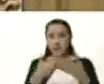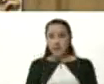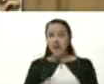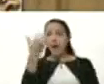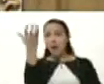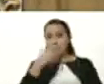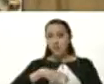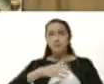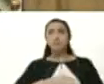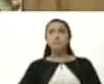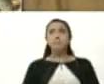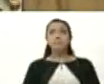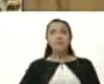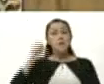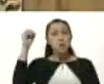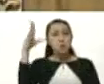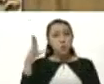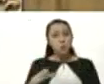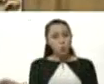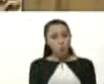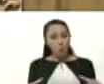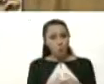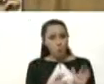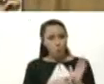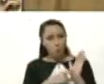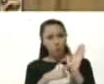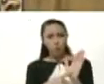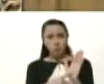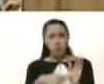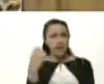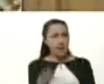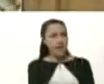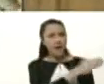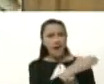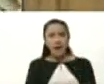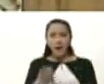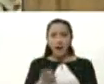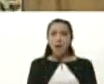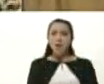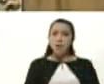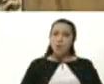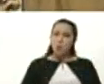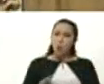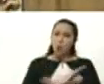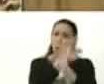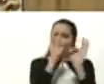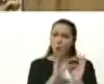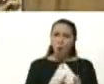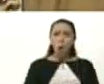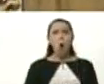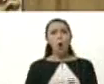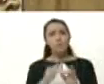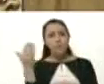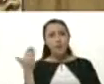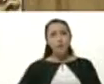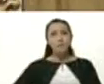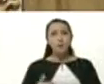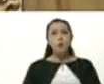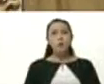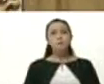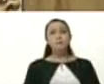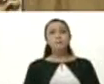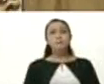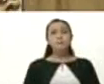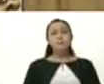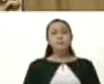Serenata guayanesa es el sol de oro de Ciudad Bolívar y es esa ceiba que custodia la avenida. Nunca una